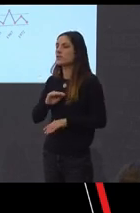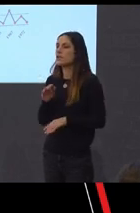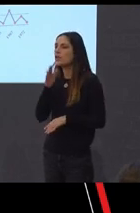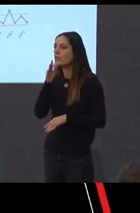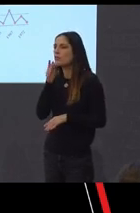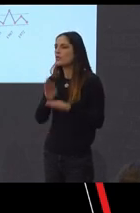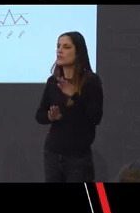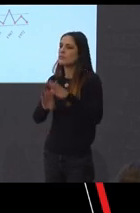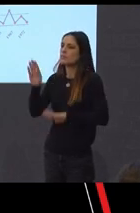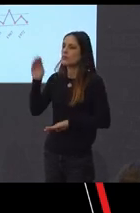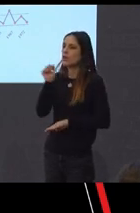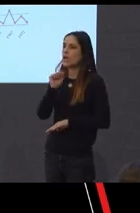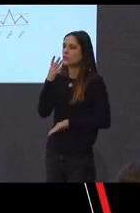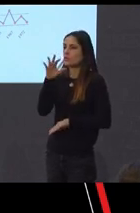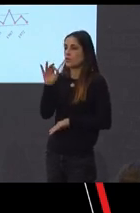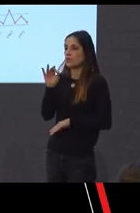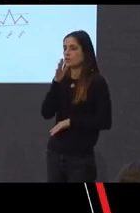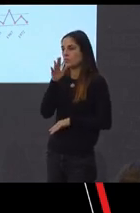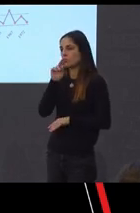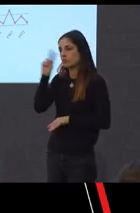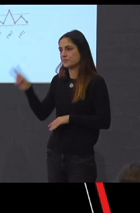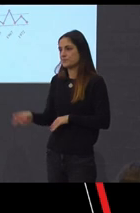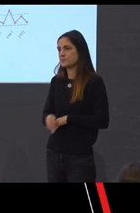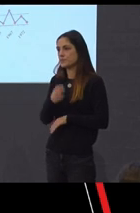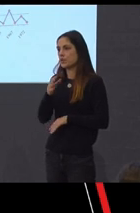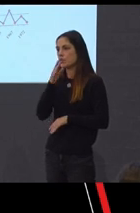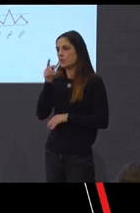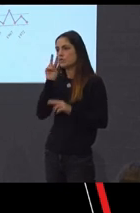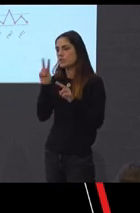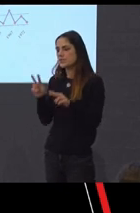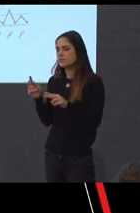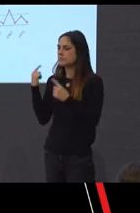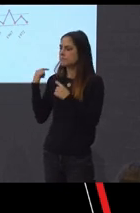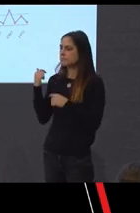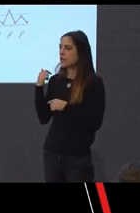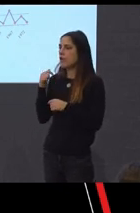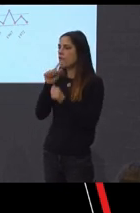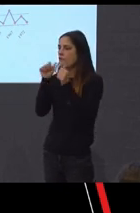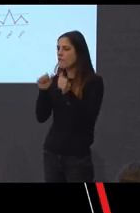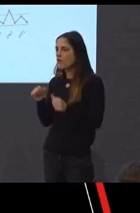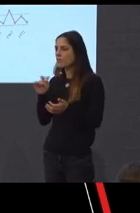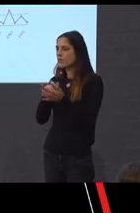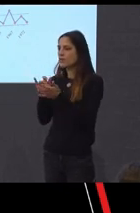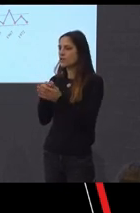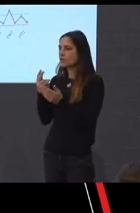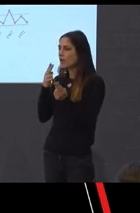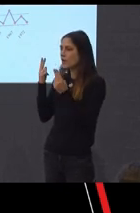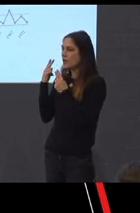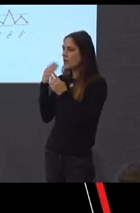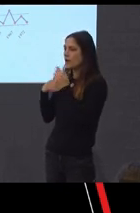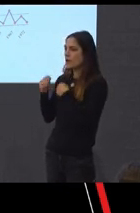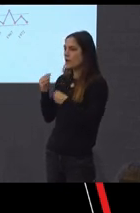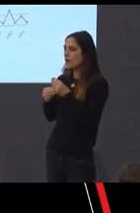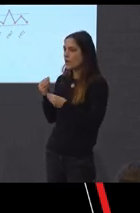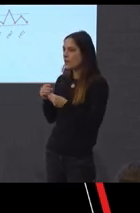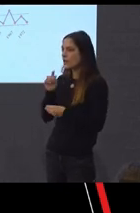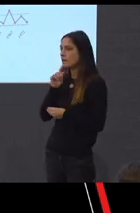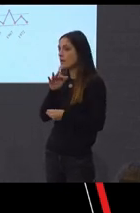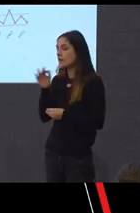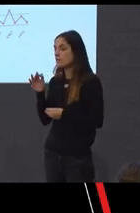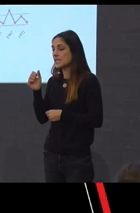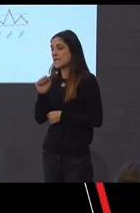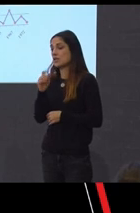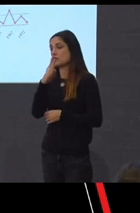varias razóns. Unha, porque xa se viron como funcionaron os consorcios anteriores, e outra, porque nos anos 50 xa se está producindo un certo aperturismo do